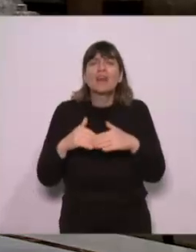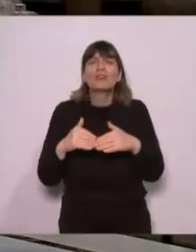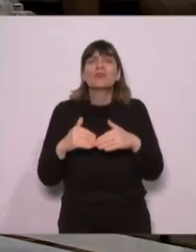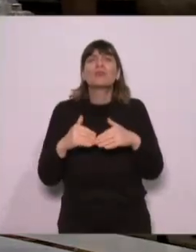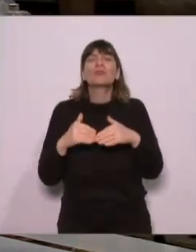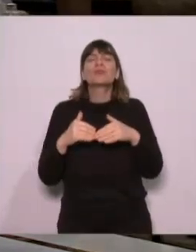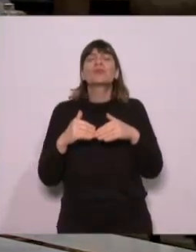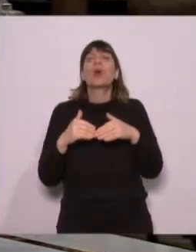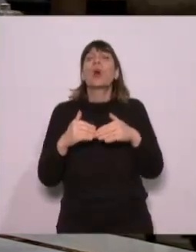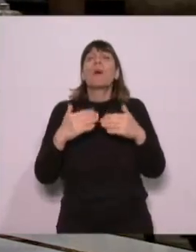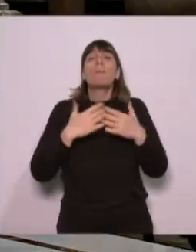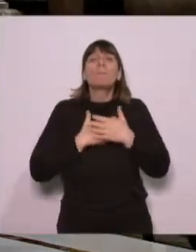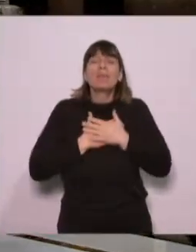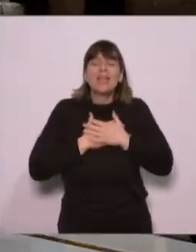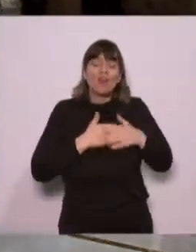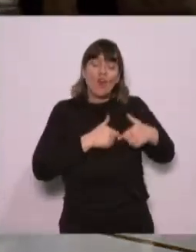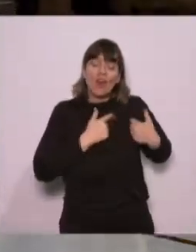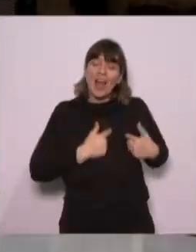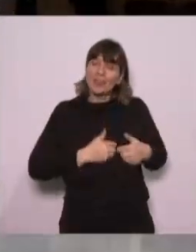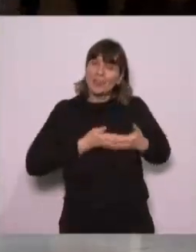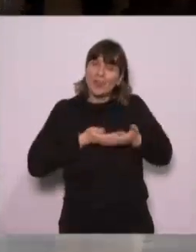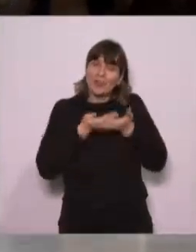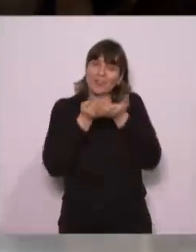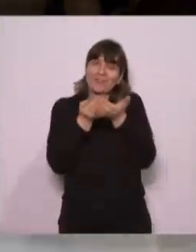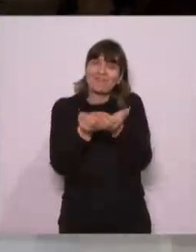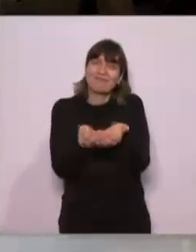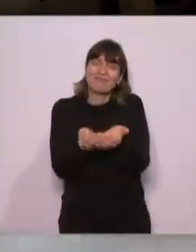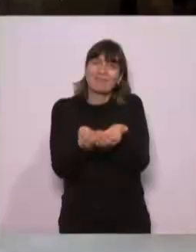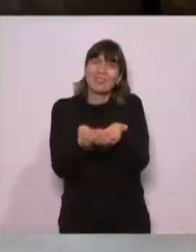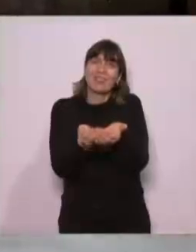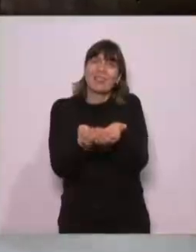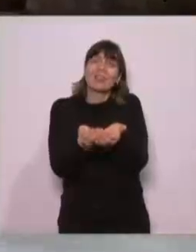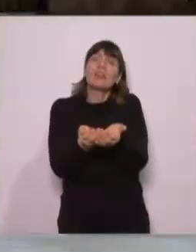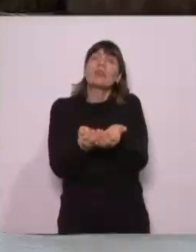Auxiliar de Buenos Aires. Mi corazón.